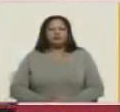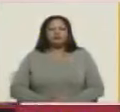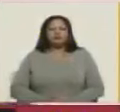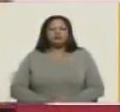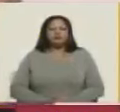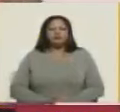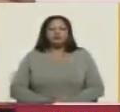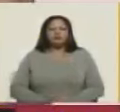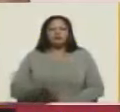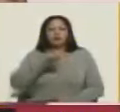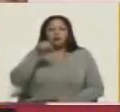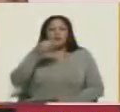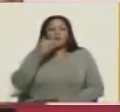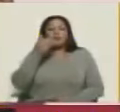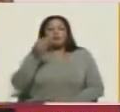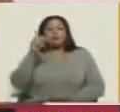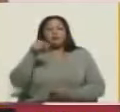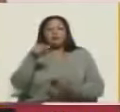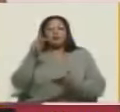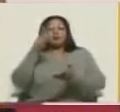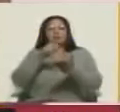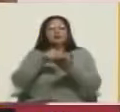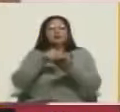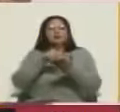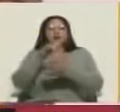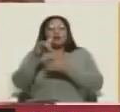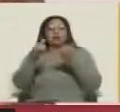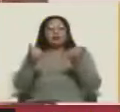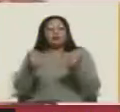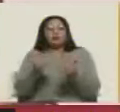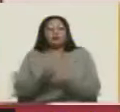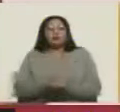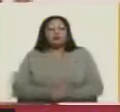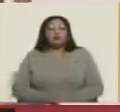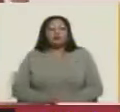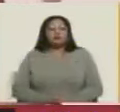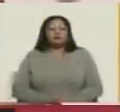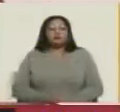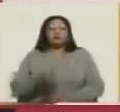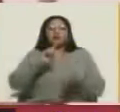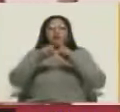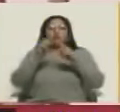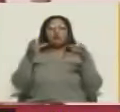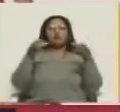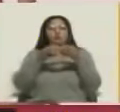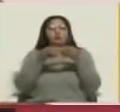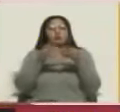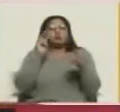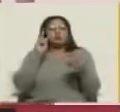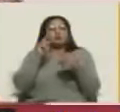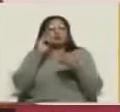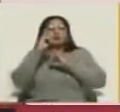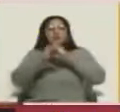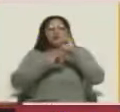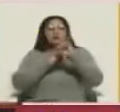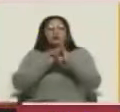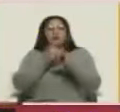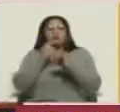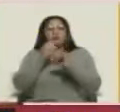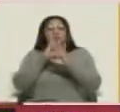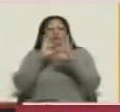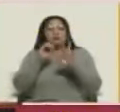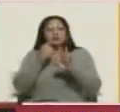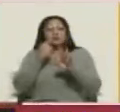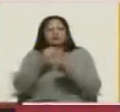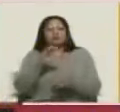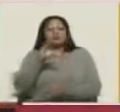Ellos pidieron allí inclusive la presencia de algunos grupos de observadores internacionales, o el término que utilizan en